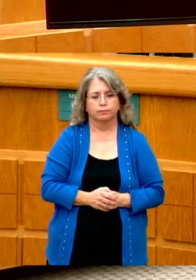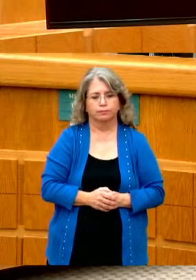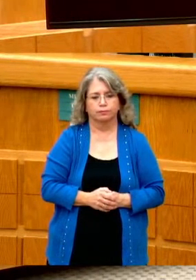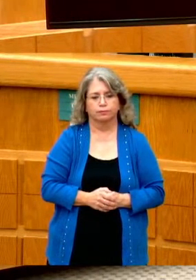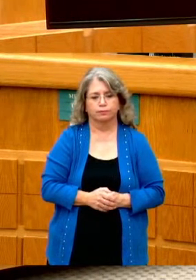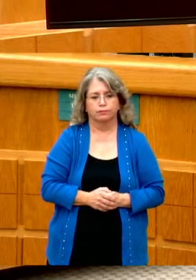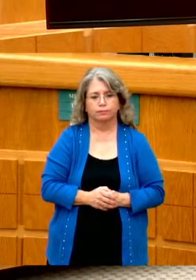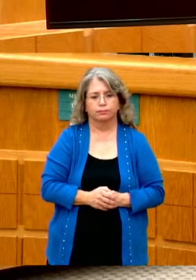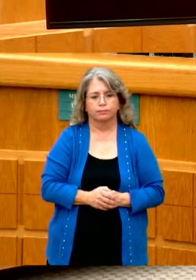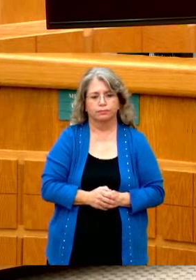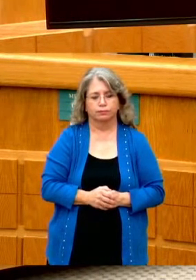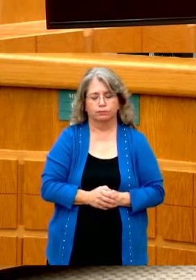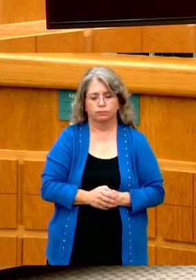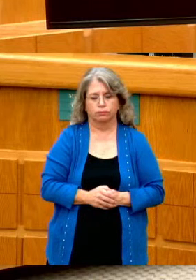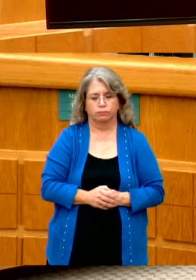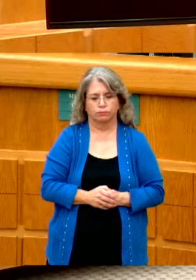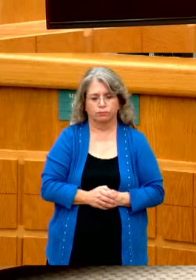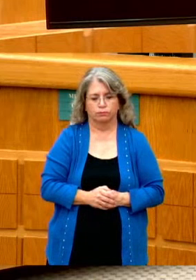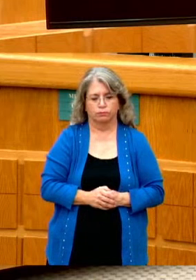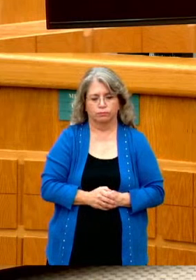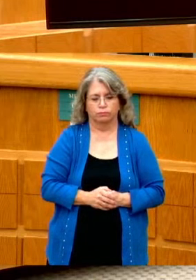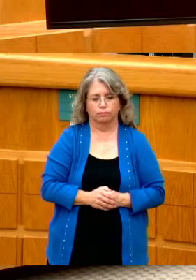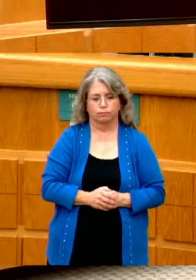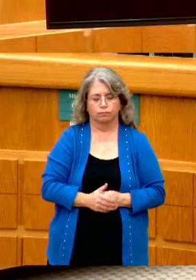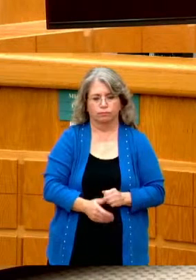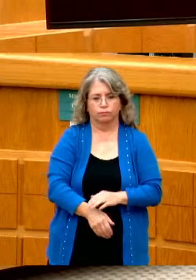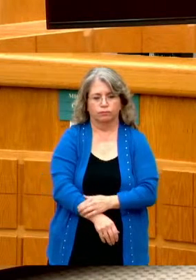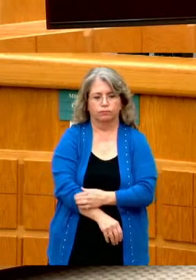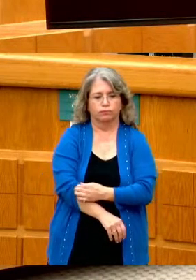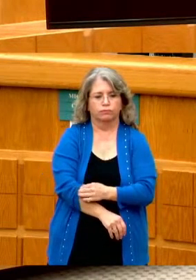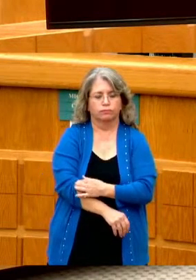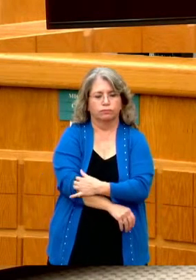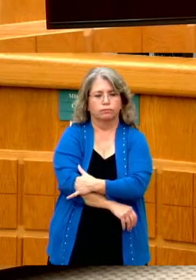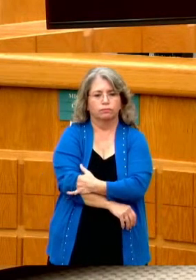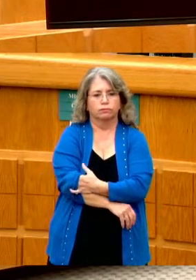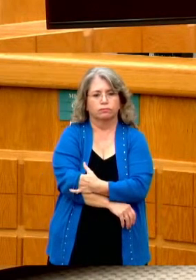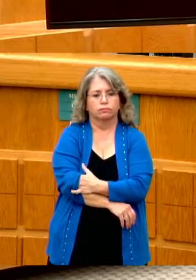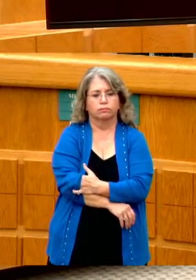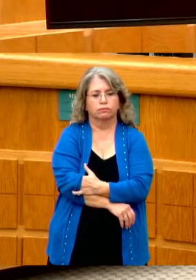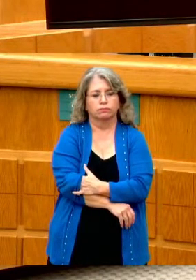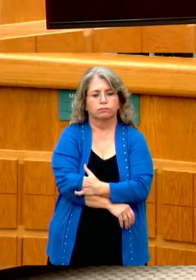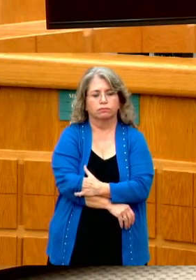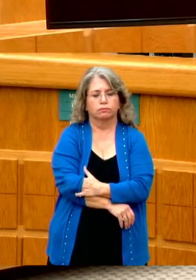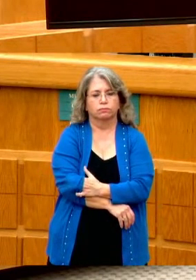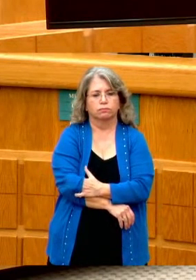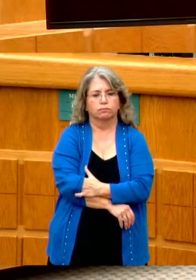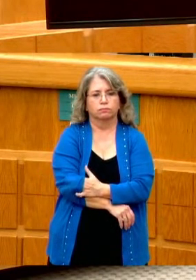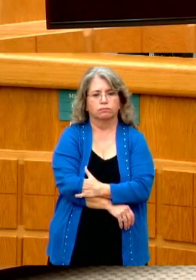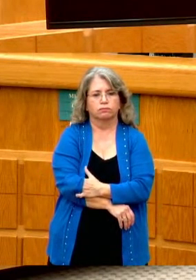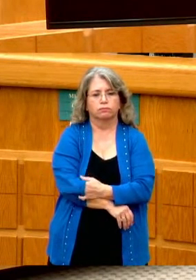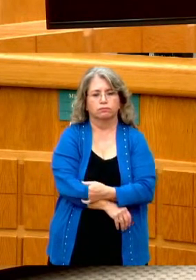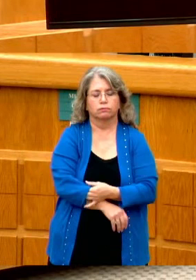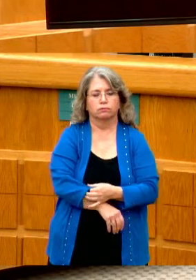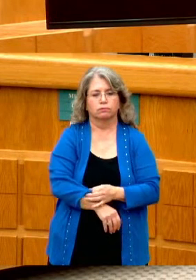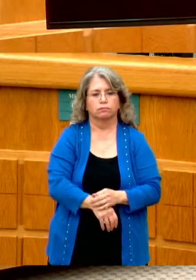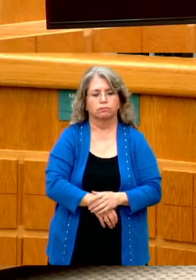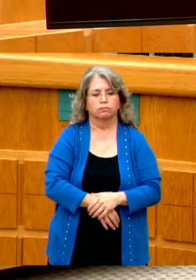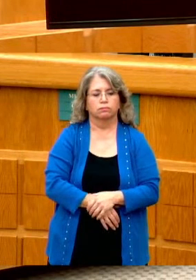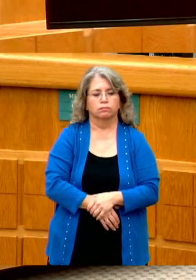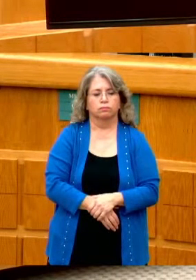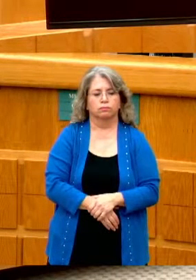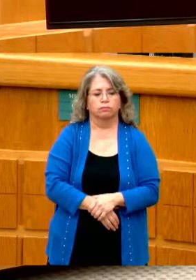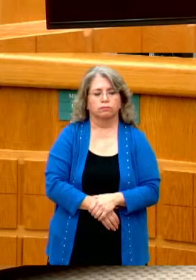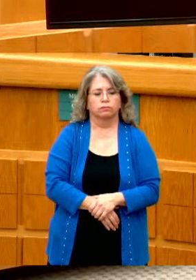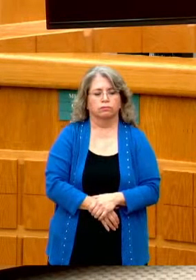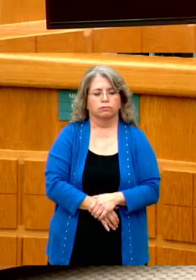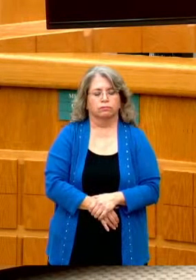Moderna realizaron ensayos clínicos con mujeres embarazadas o lactantes. Los datos no son suficientes ni se han recopilado para demostrar su seguridad en este